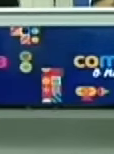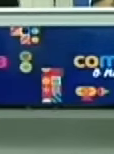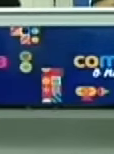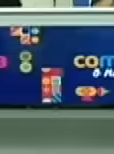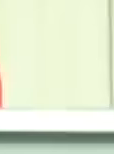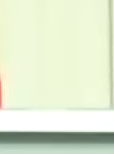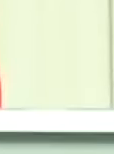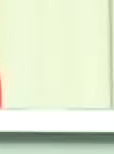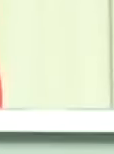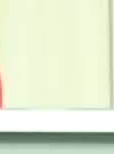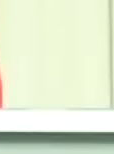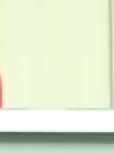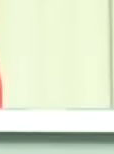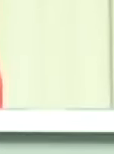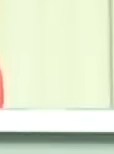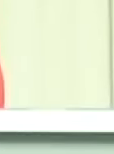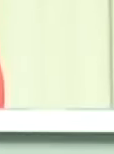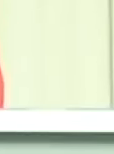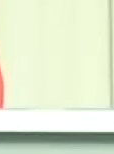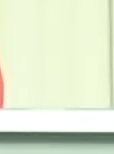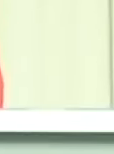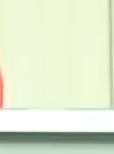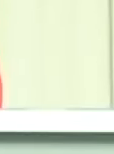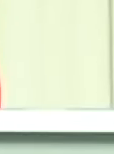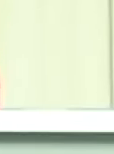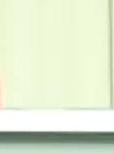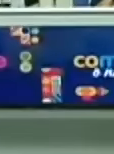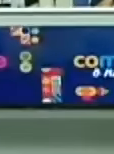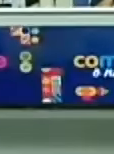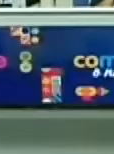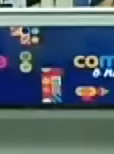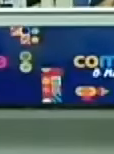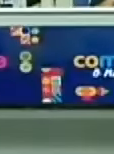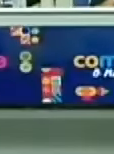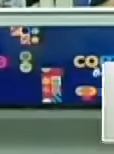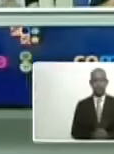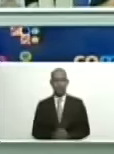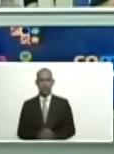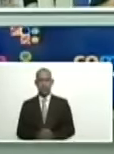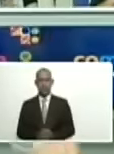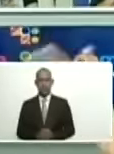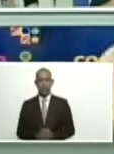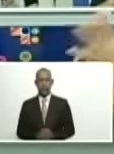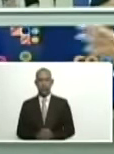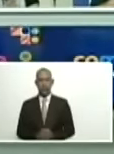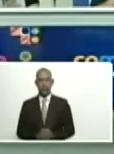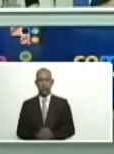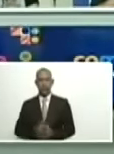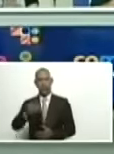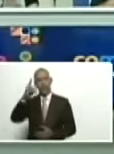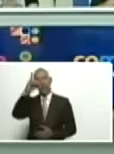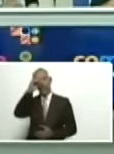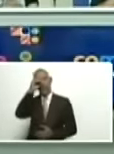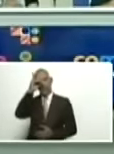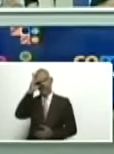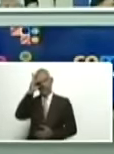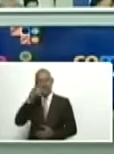Mi saludo a la vicepresidenta ejecutiva, compañera Delcy Rodríguez Gómez.